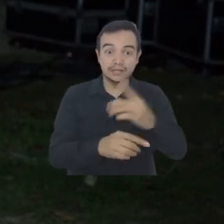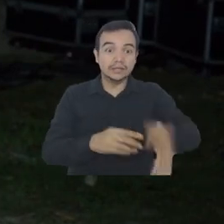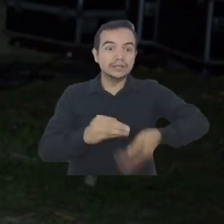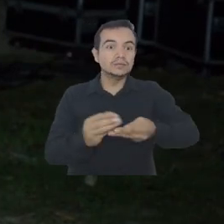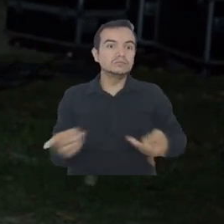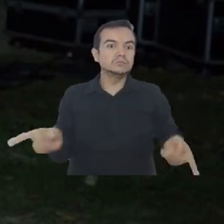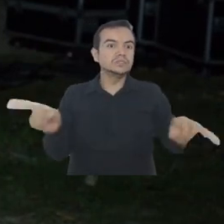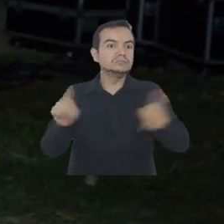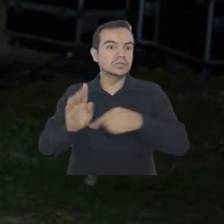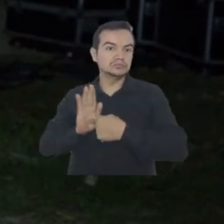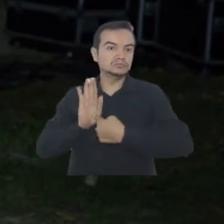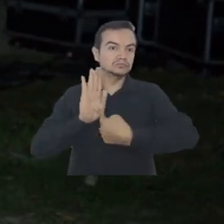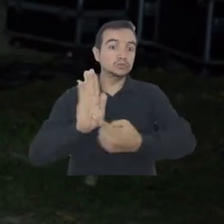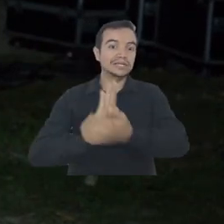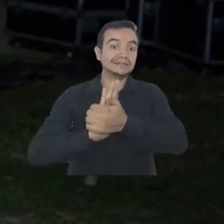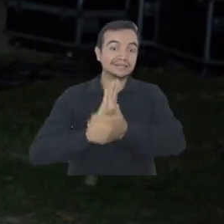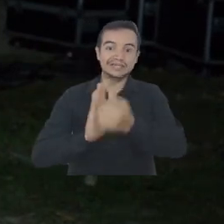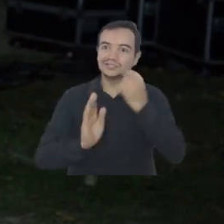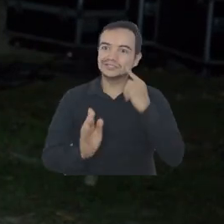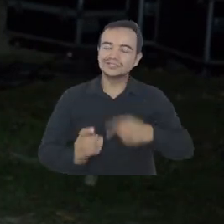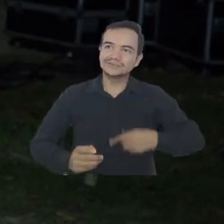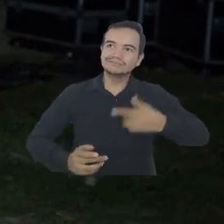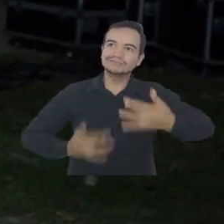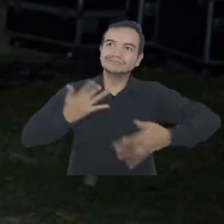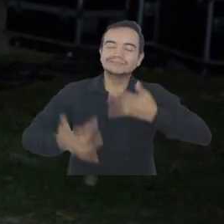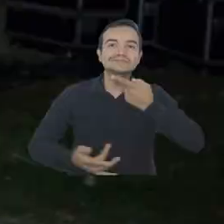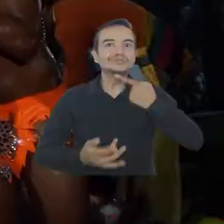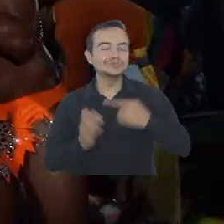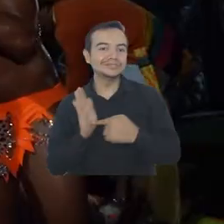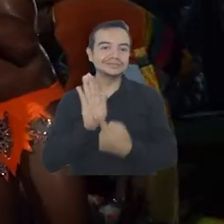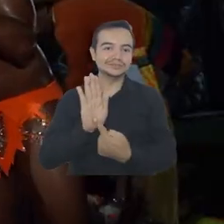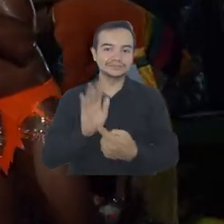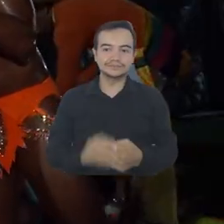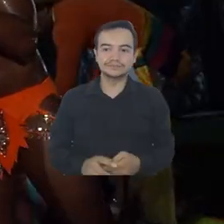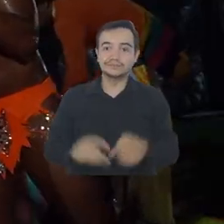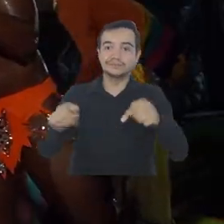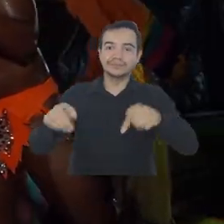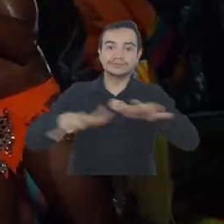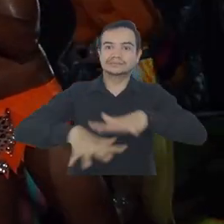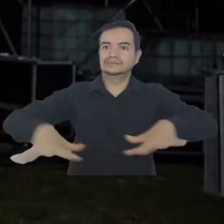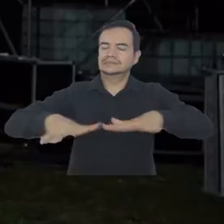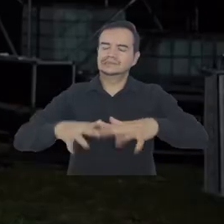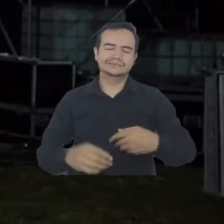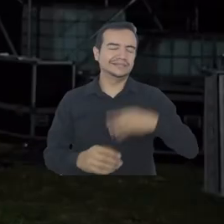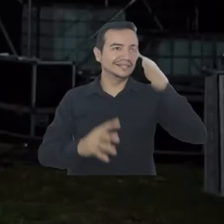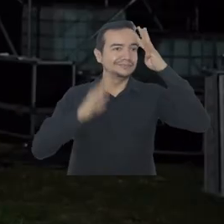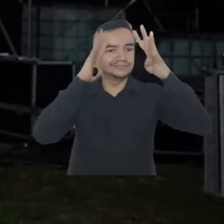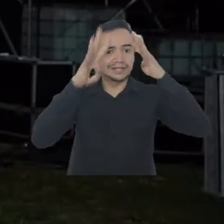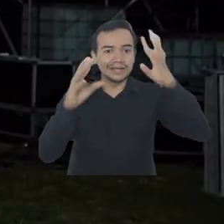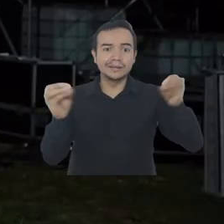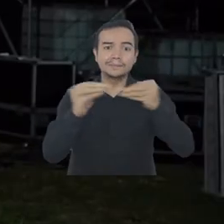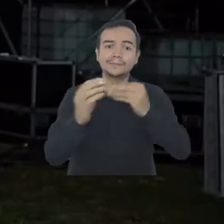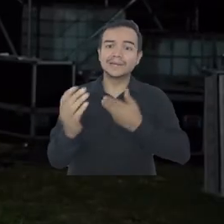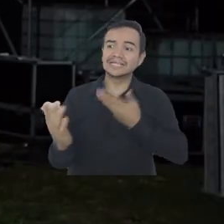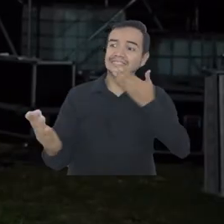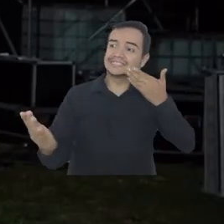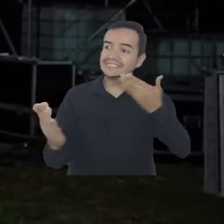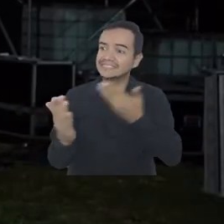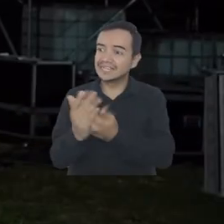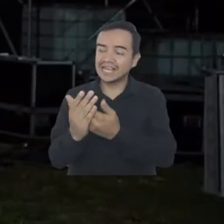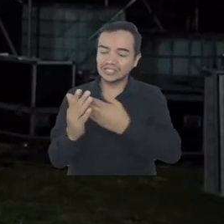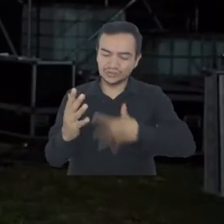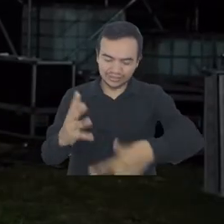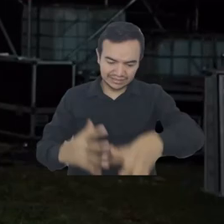propósitos, sino también por poder mostrar mi talento y hacer las cosas que me gustan. Totalmente innovadora y me siento agradecido